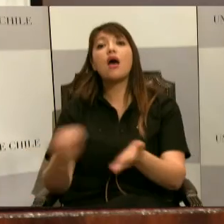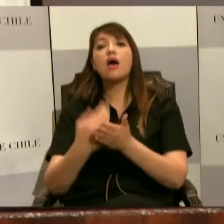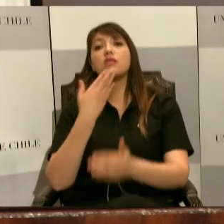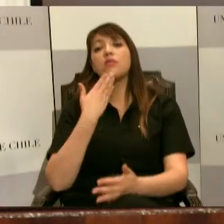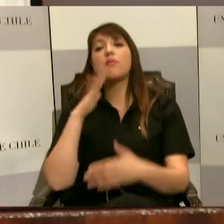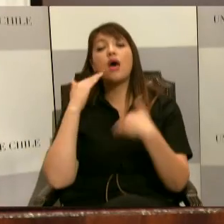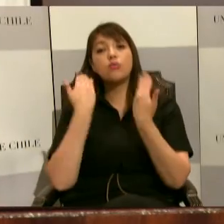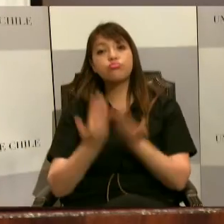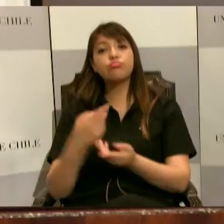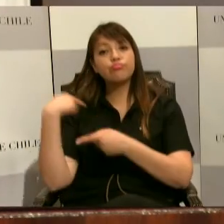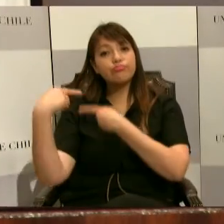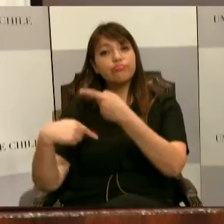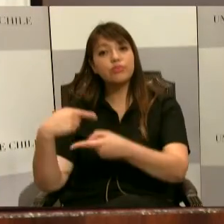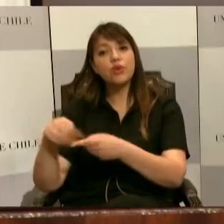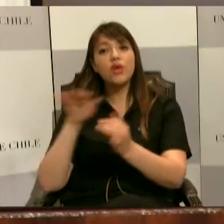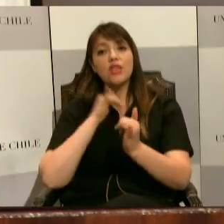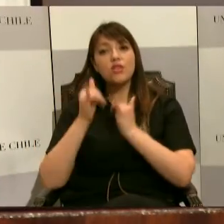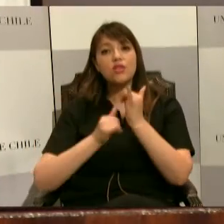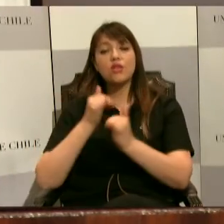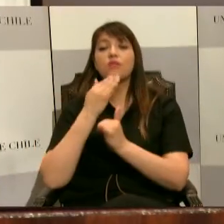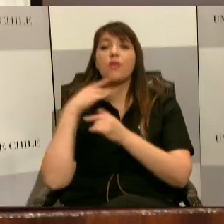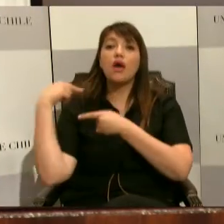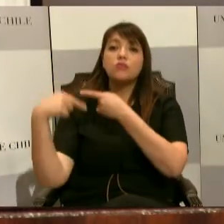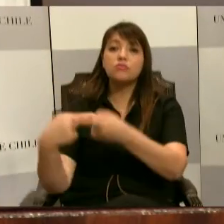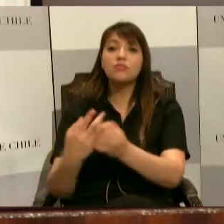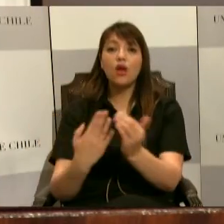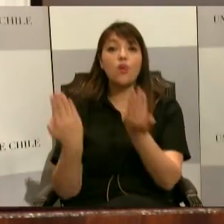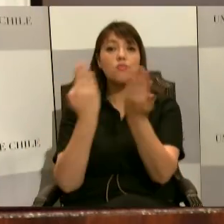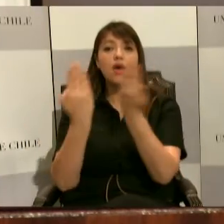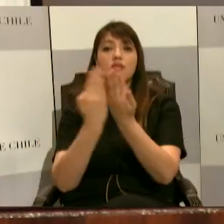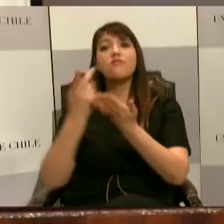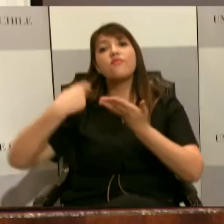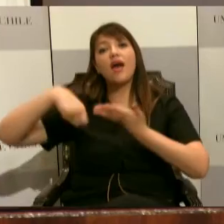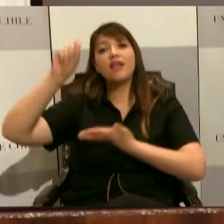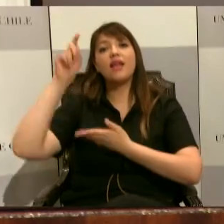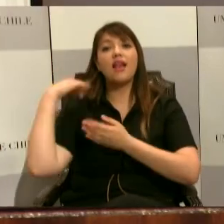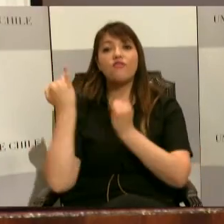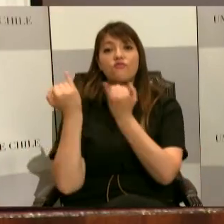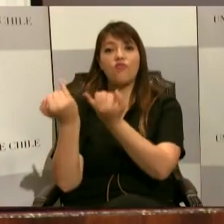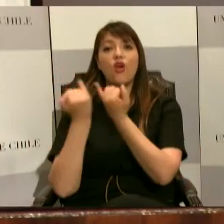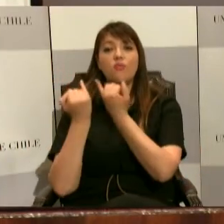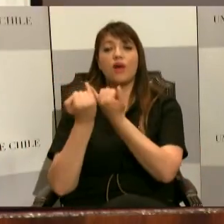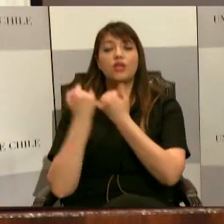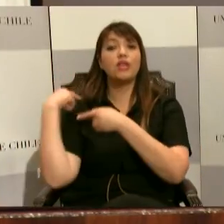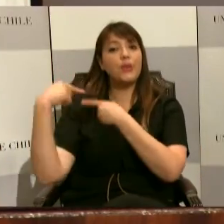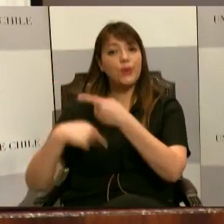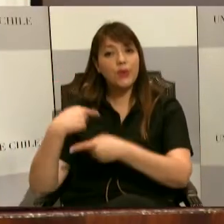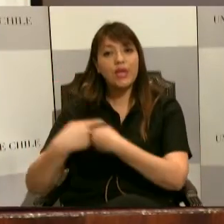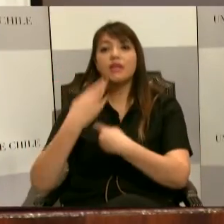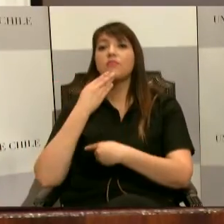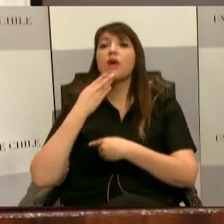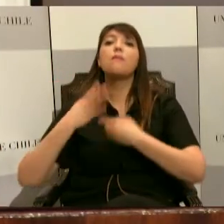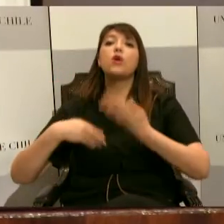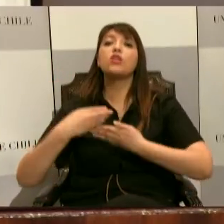generar un archivo histórico de los mismos, que permita realizar comparaciones y validar la información histórica, apoyando de esta forma la gestión institucional y en los procesos